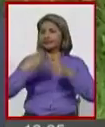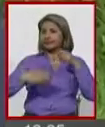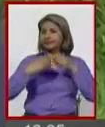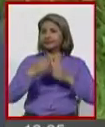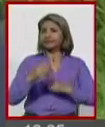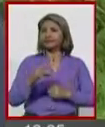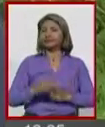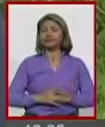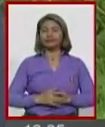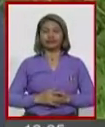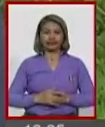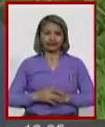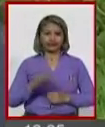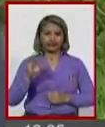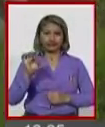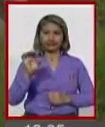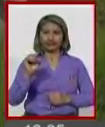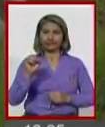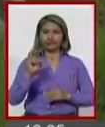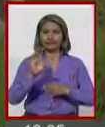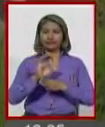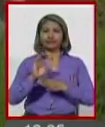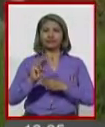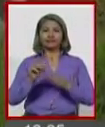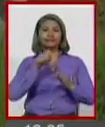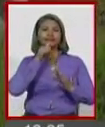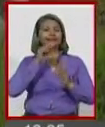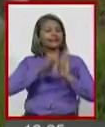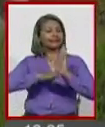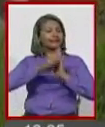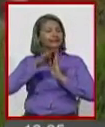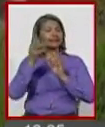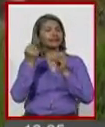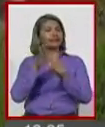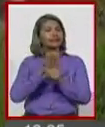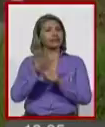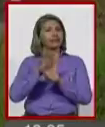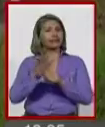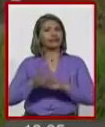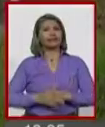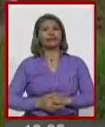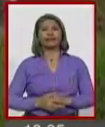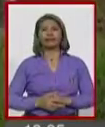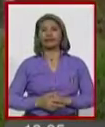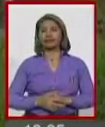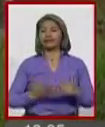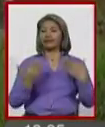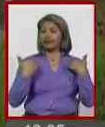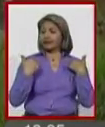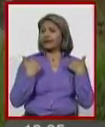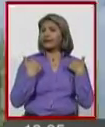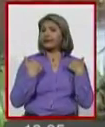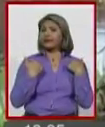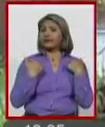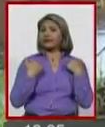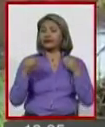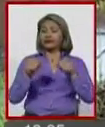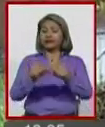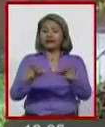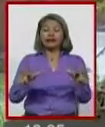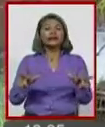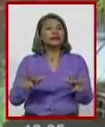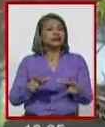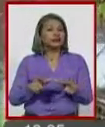sube unos 80 centímetros por lo menos. Bastante. Y imagínense que también tenemos el parque ese